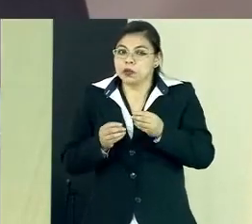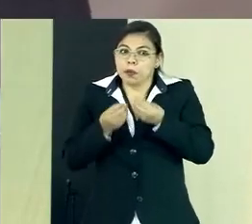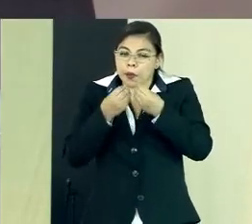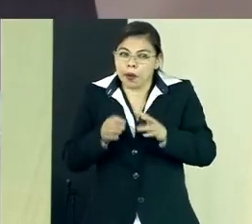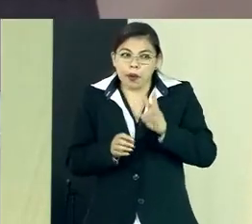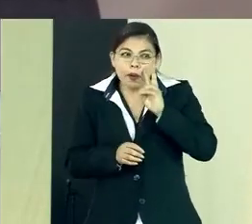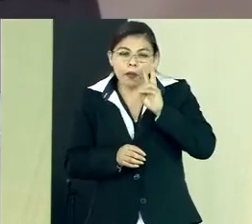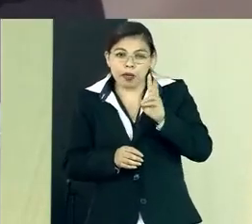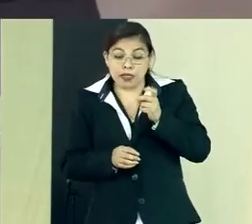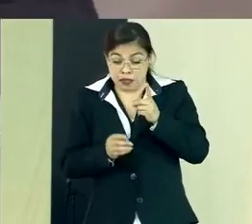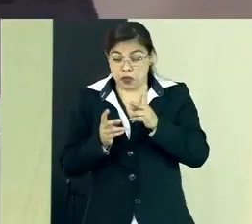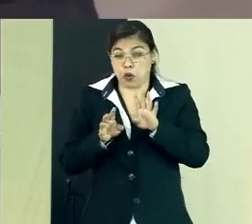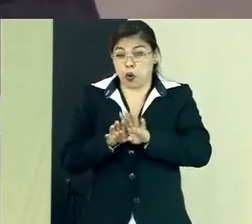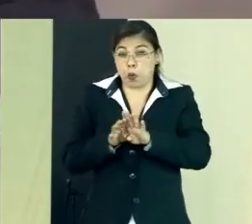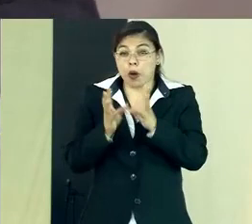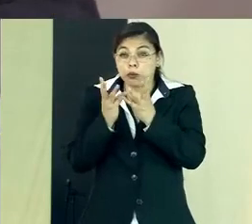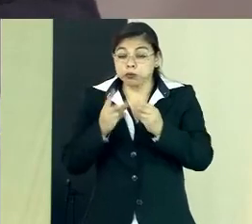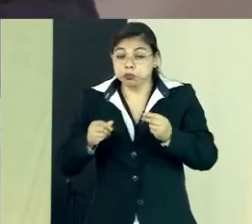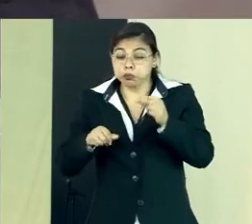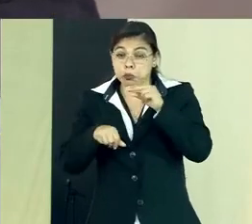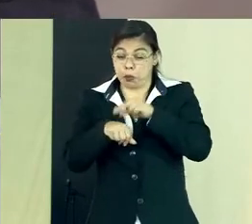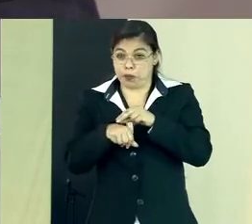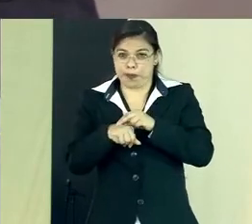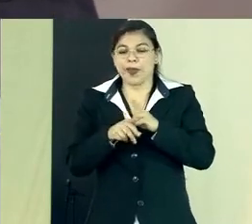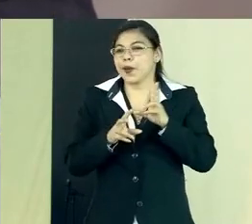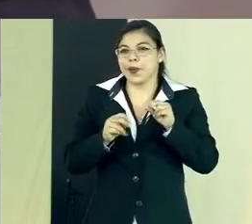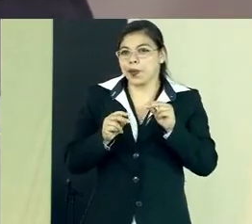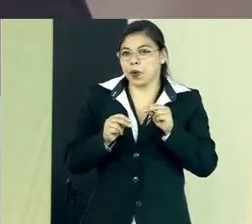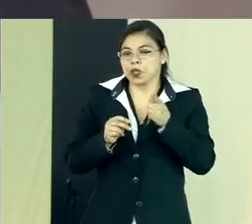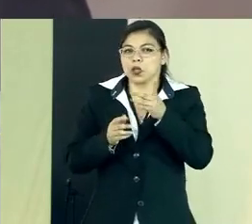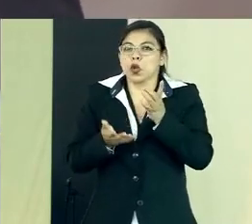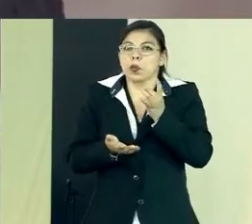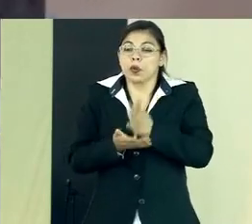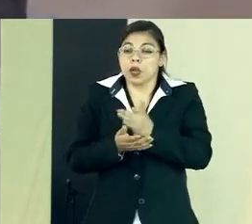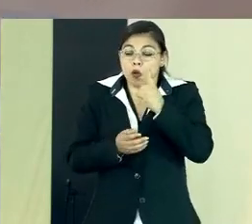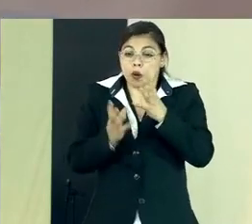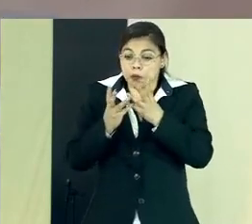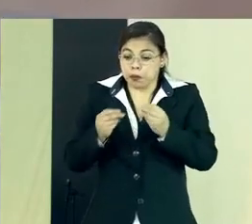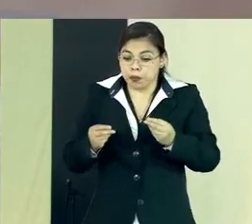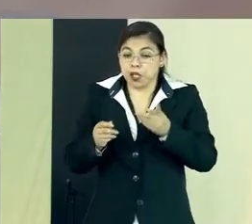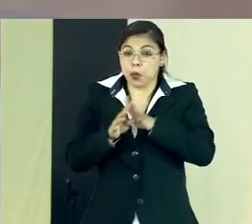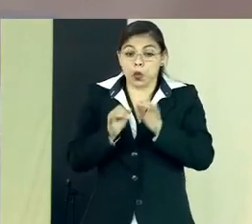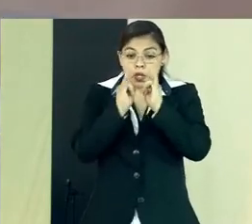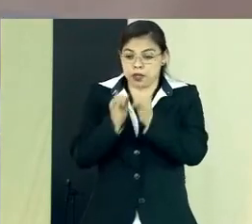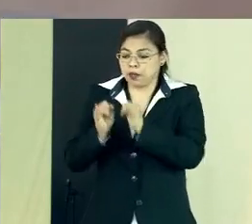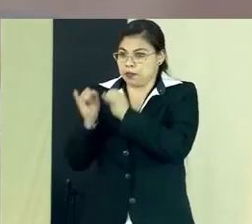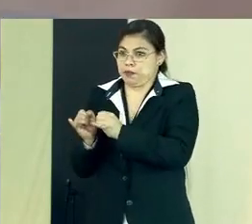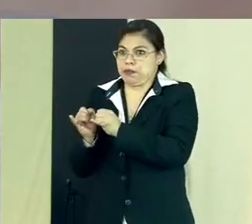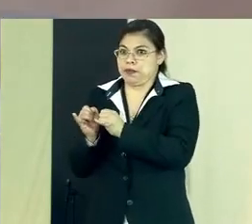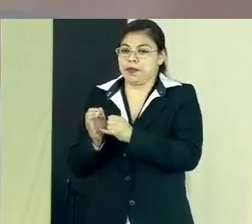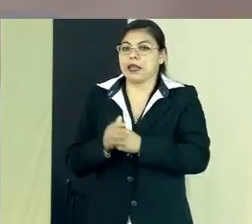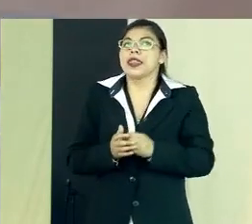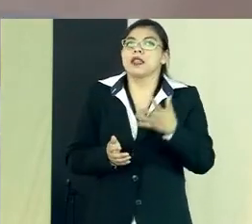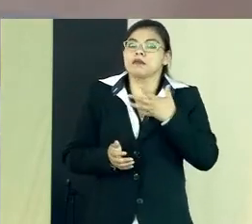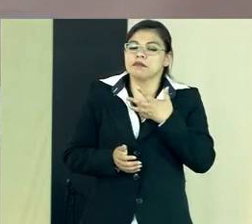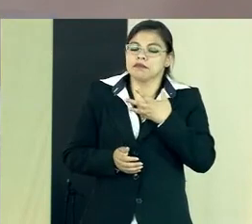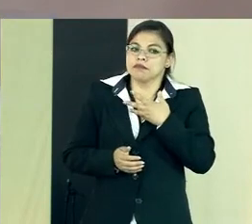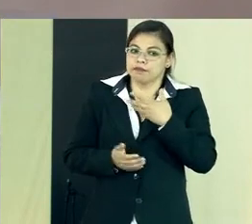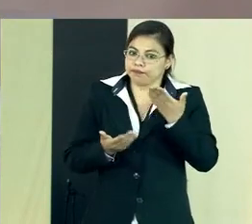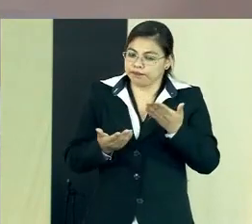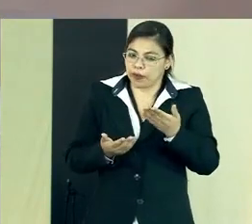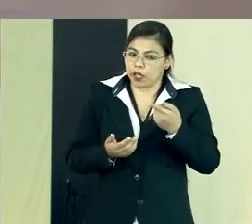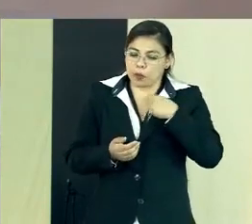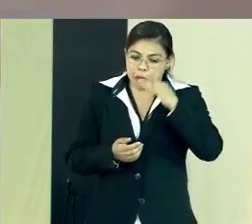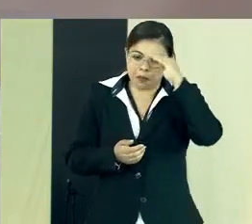porque la solución no es una solución médica la solución no es tampoco una solución individual y hay que tener presente